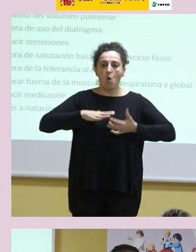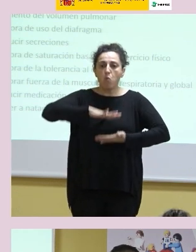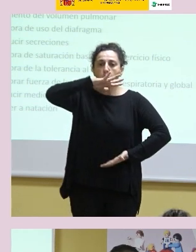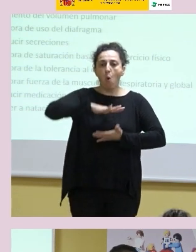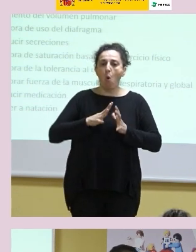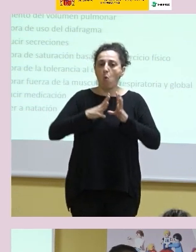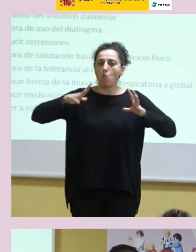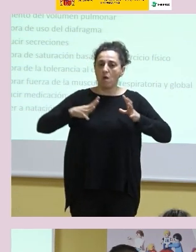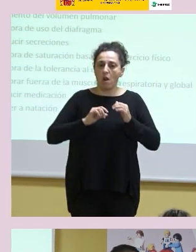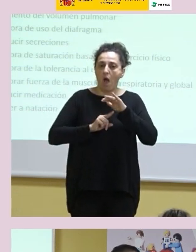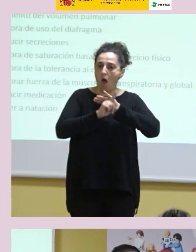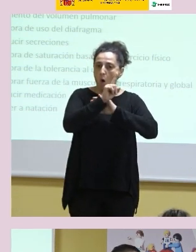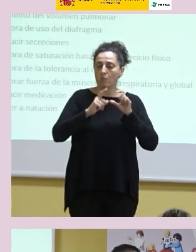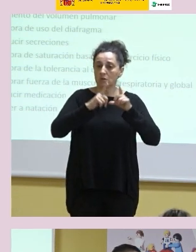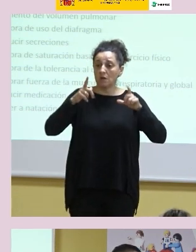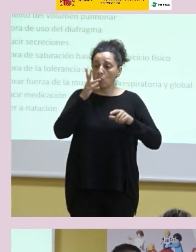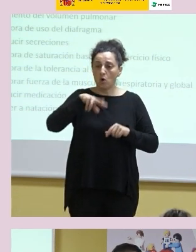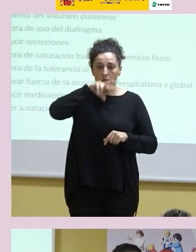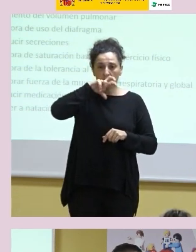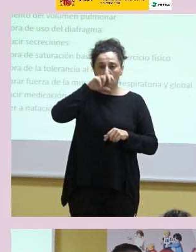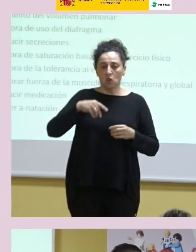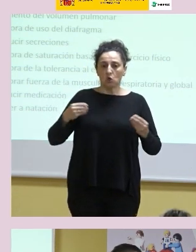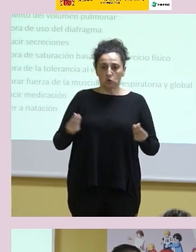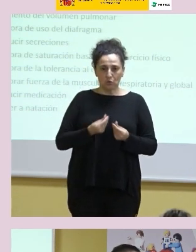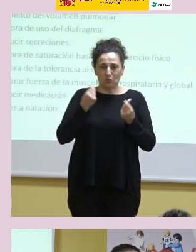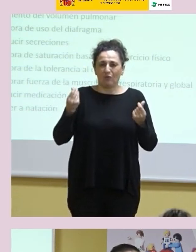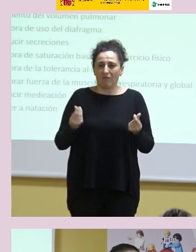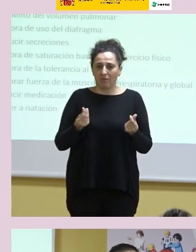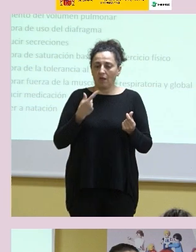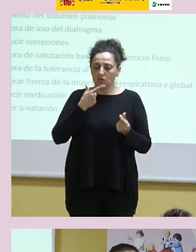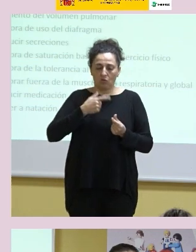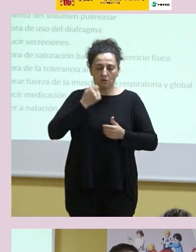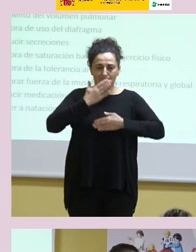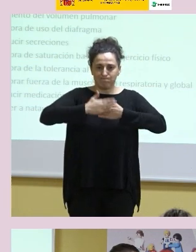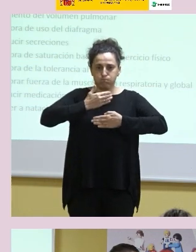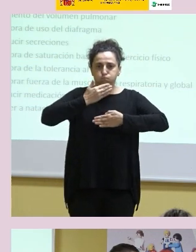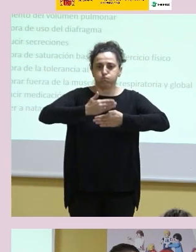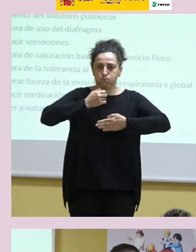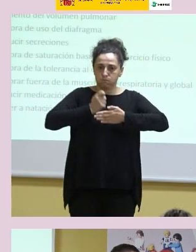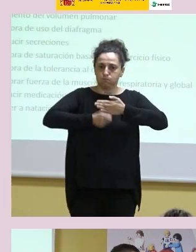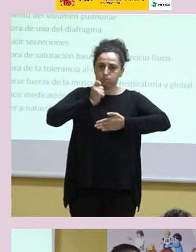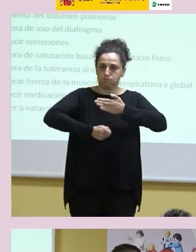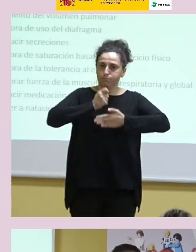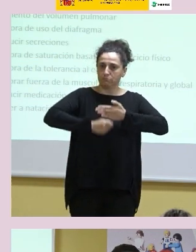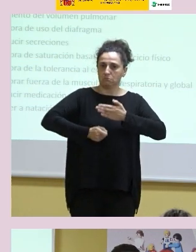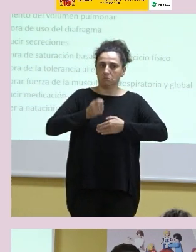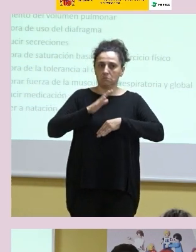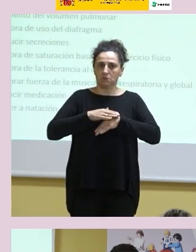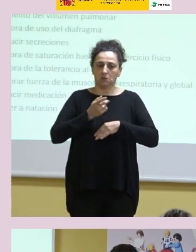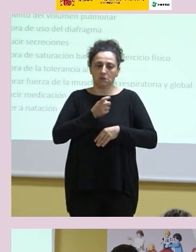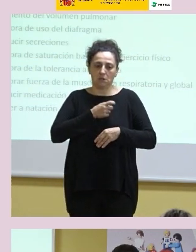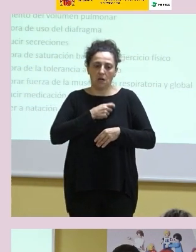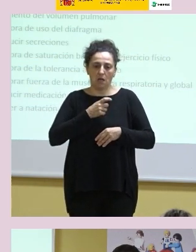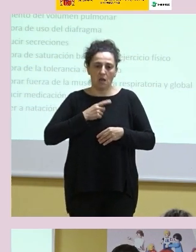tenía una respiración superficial con rigidez en la caja torácica, aumento de la taquipnea, o sea que este es